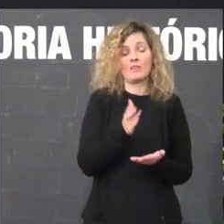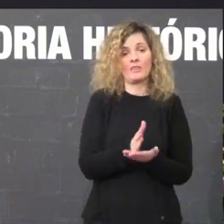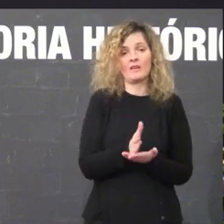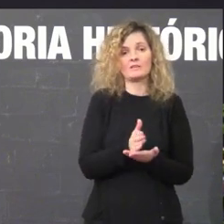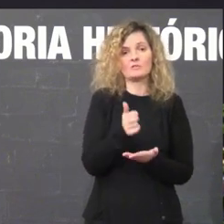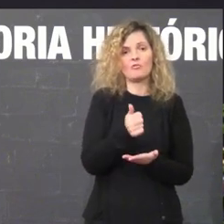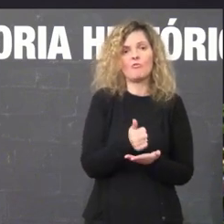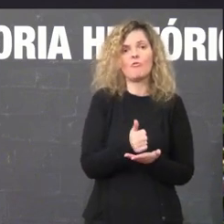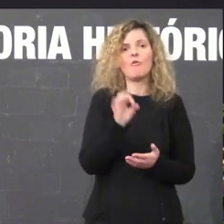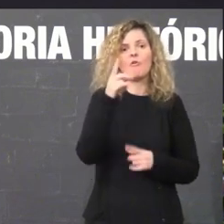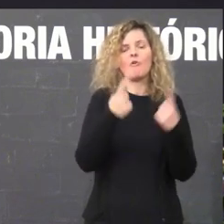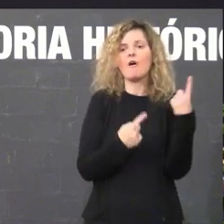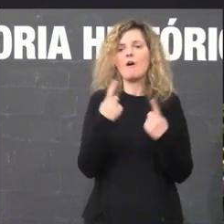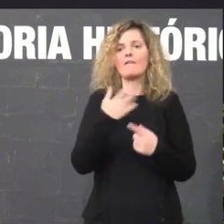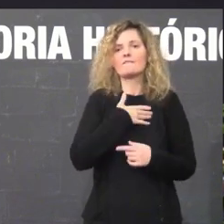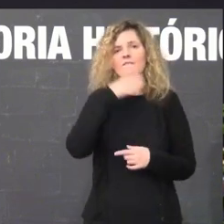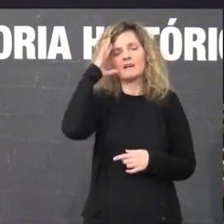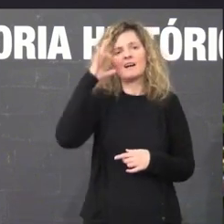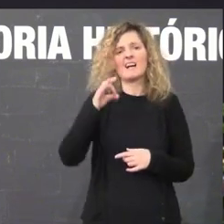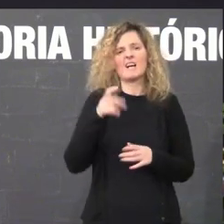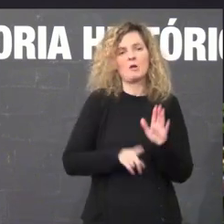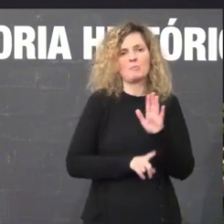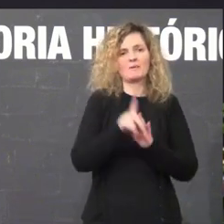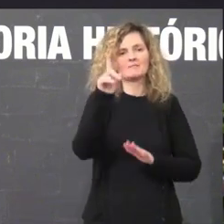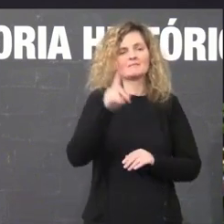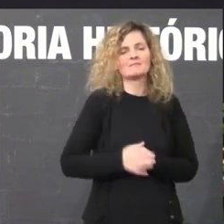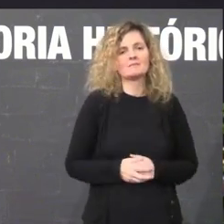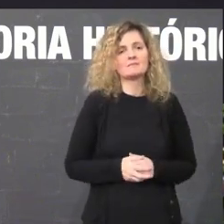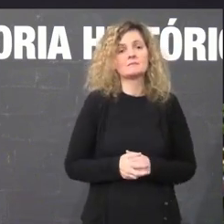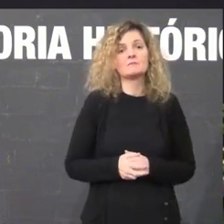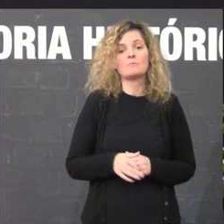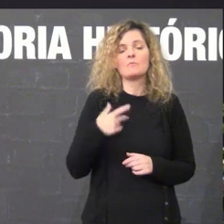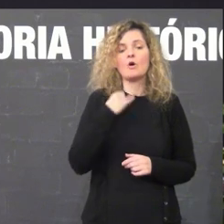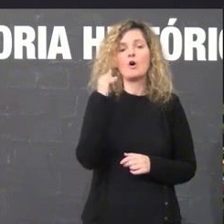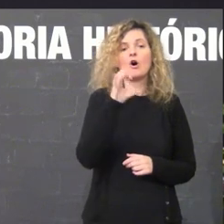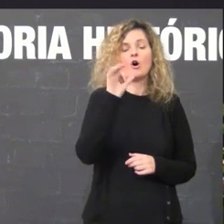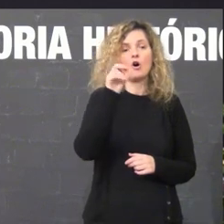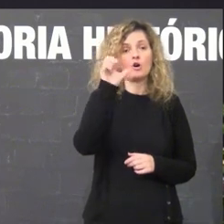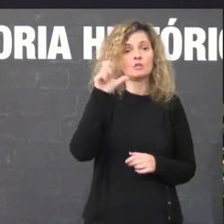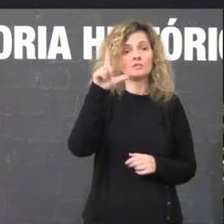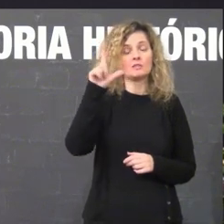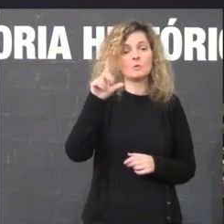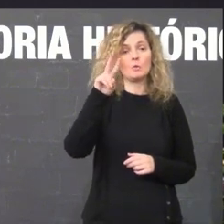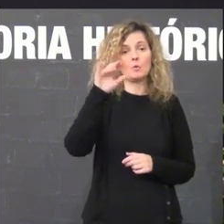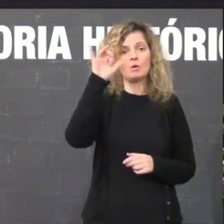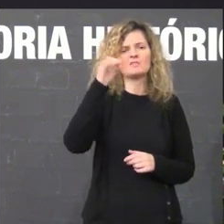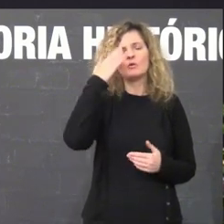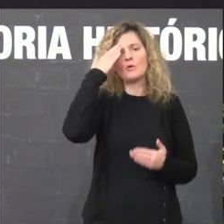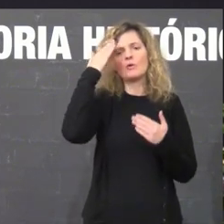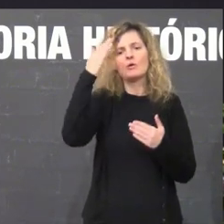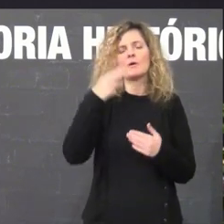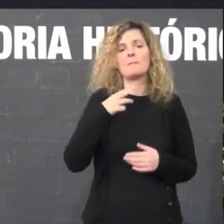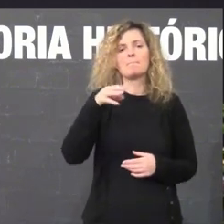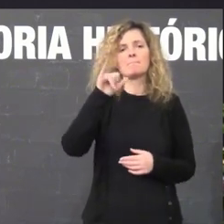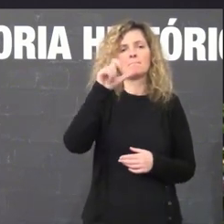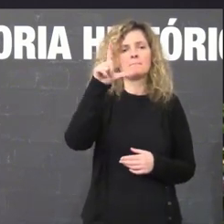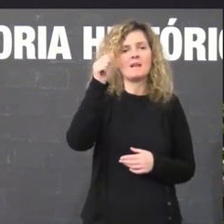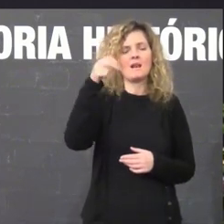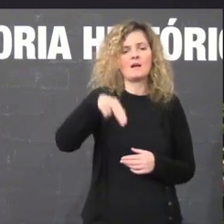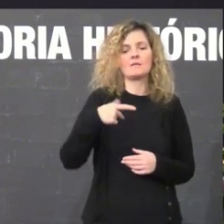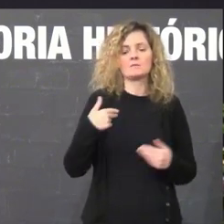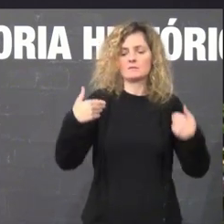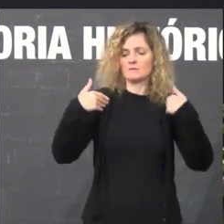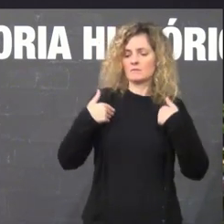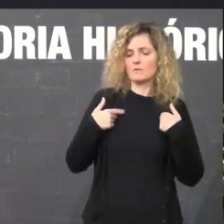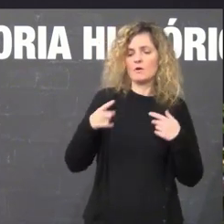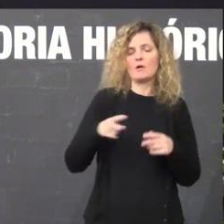quizás algunos que se creen progresistas José Luis Martínez Almeida vende homenajear a Millán astray uno